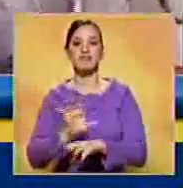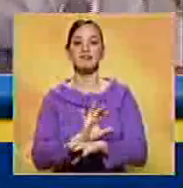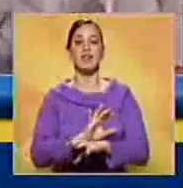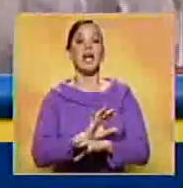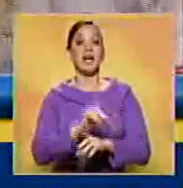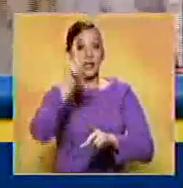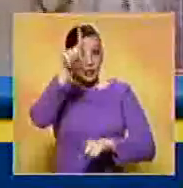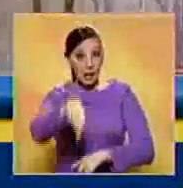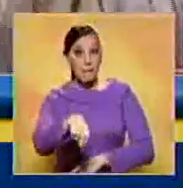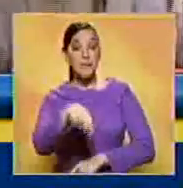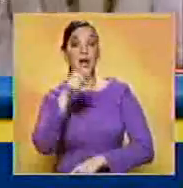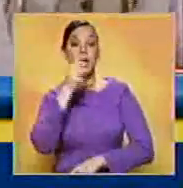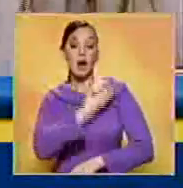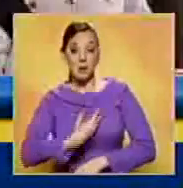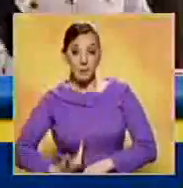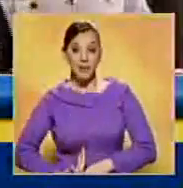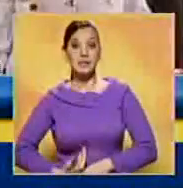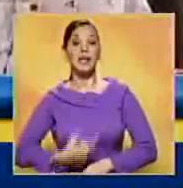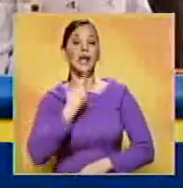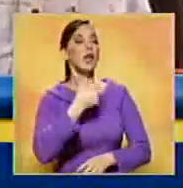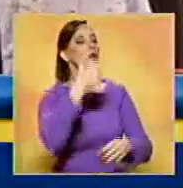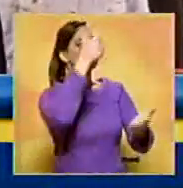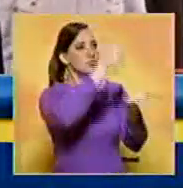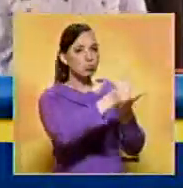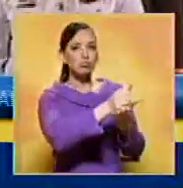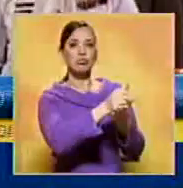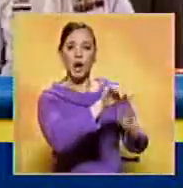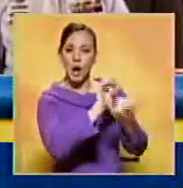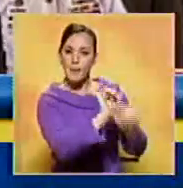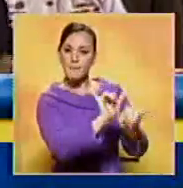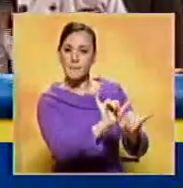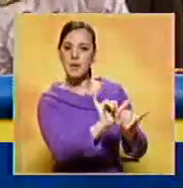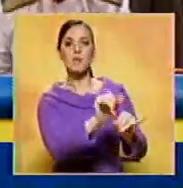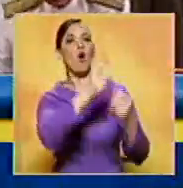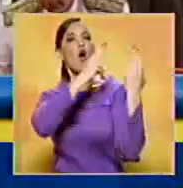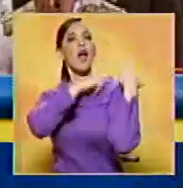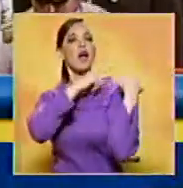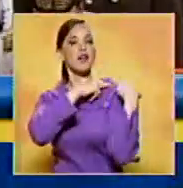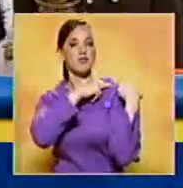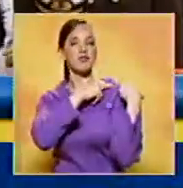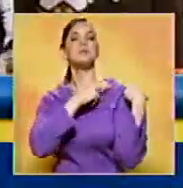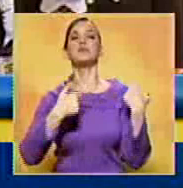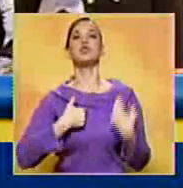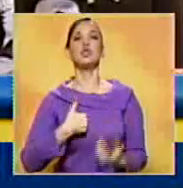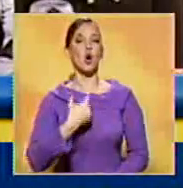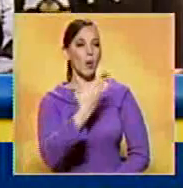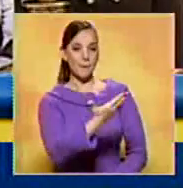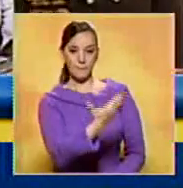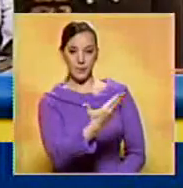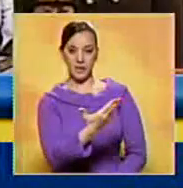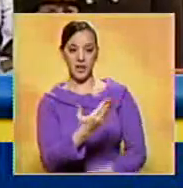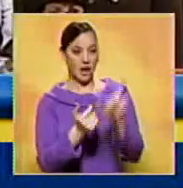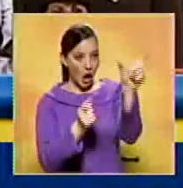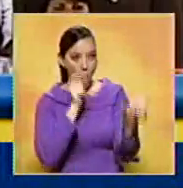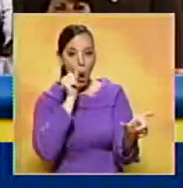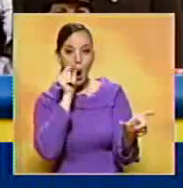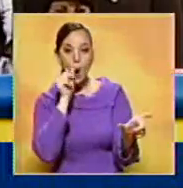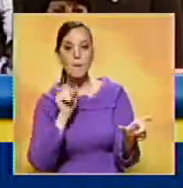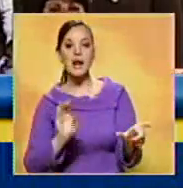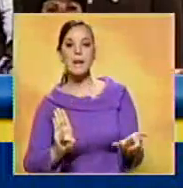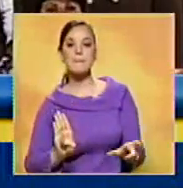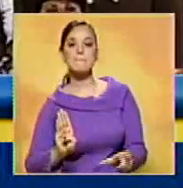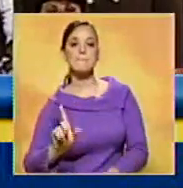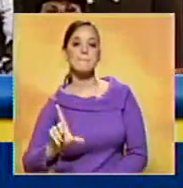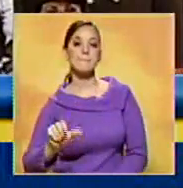ratificó al jefe del CEOFA. Igualmente, le he pedido al general en jefe, Vladimir Padrino